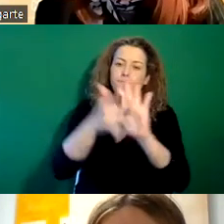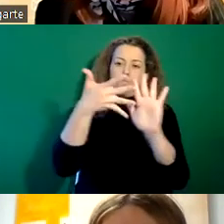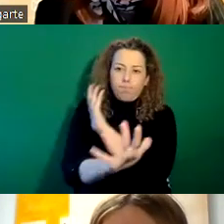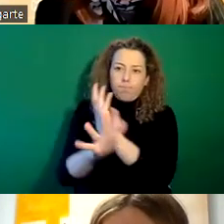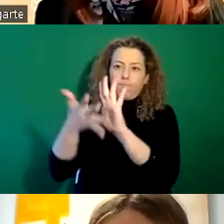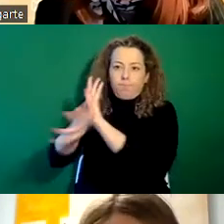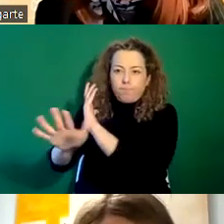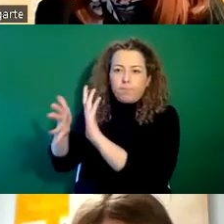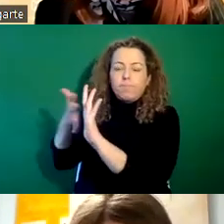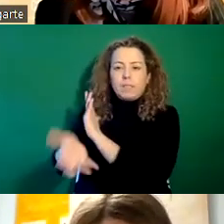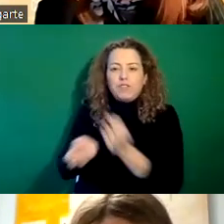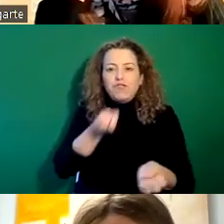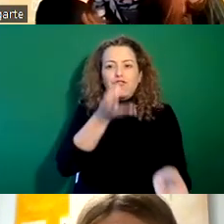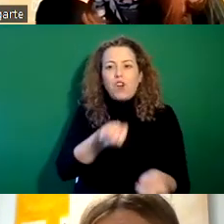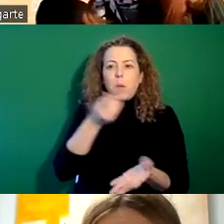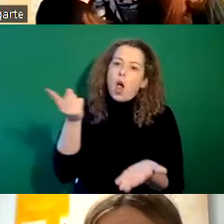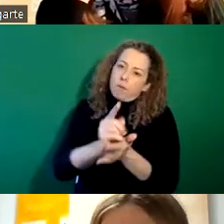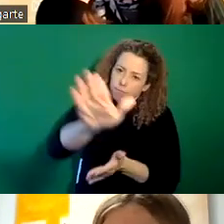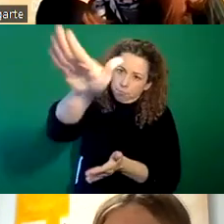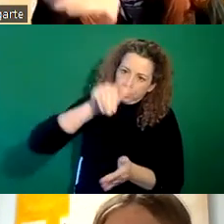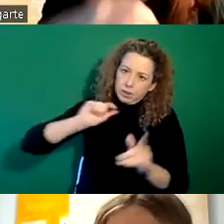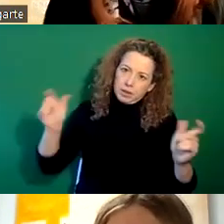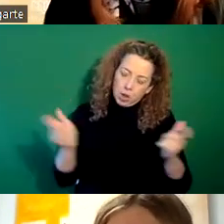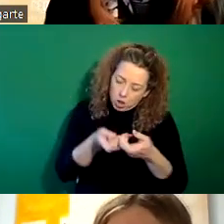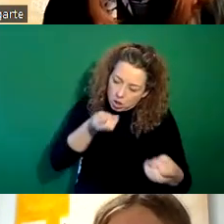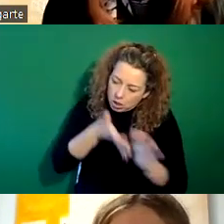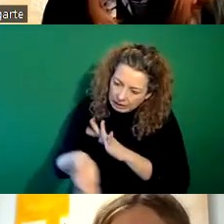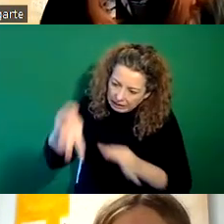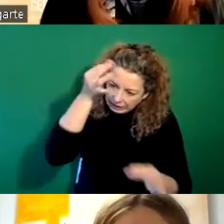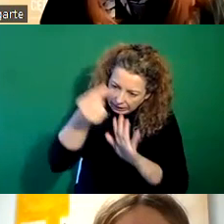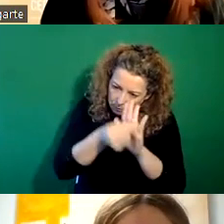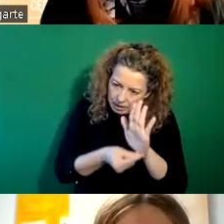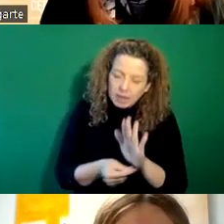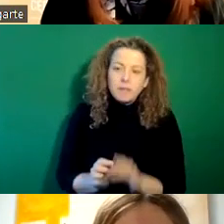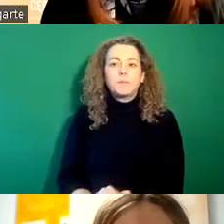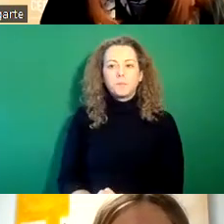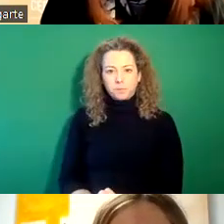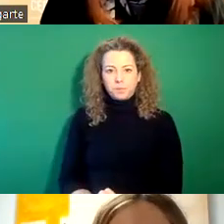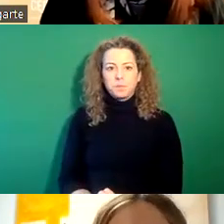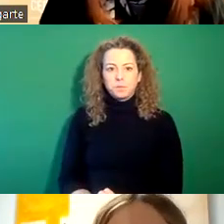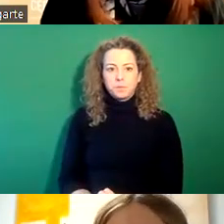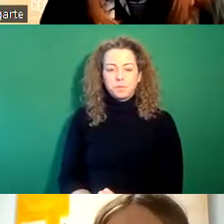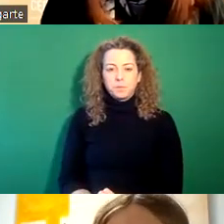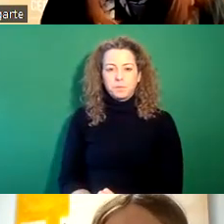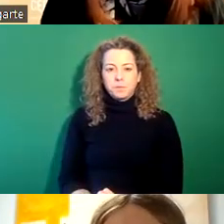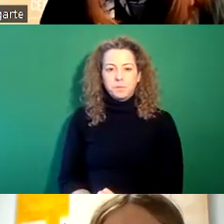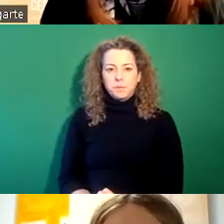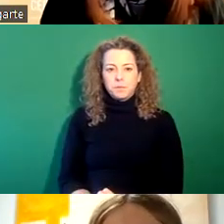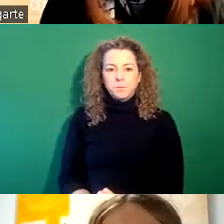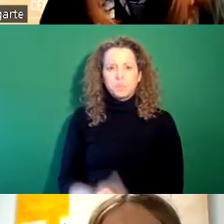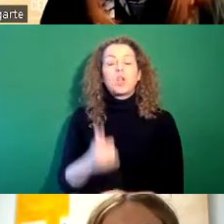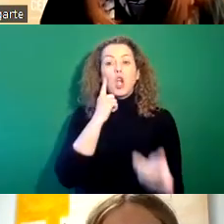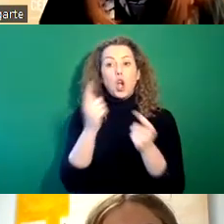familiares, les volvíamos a convocar o les informábamos de las medidas que íbamos a tomar. En el manejo de